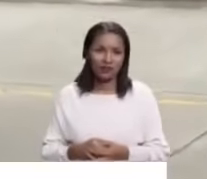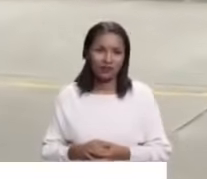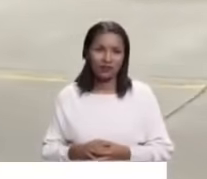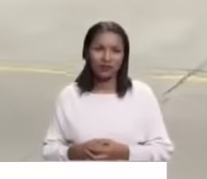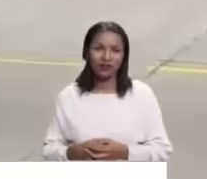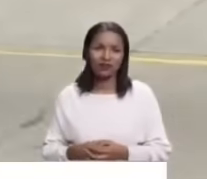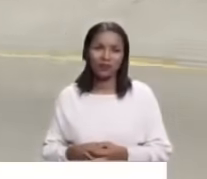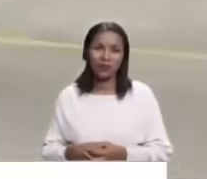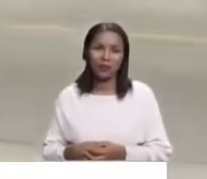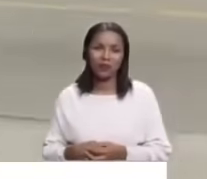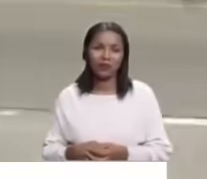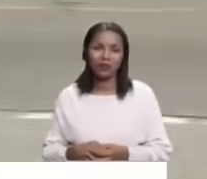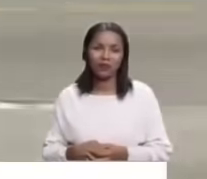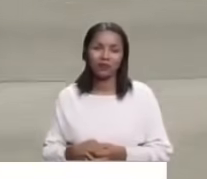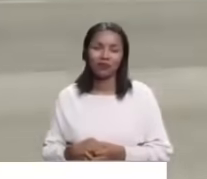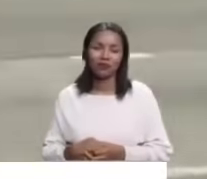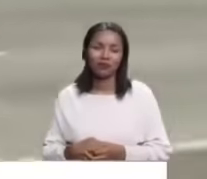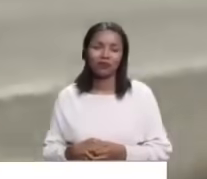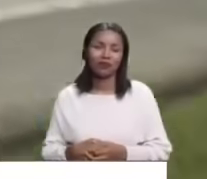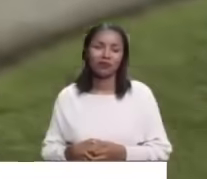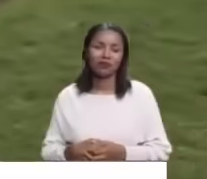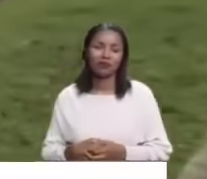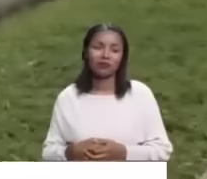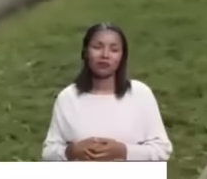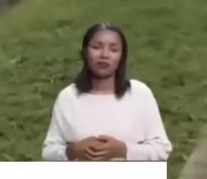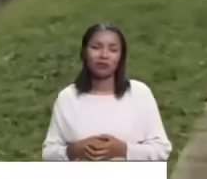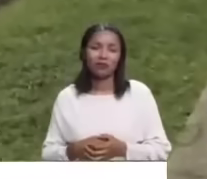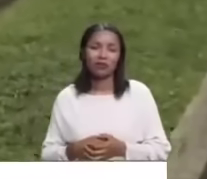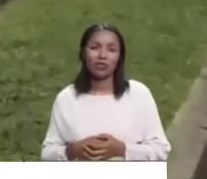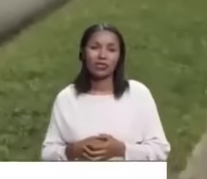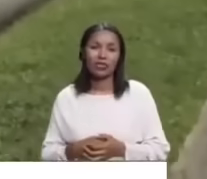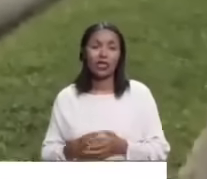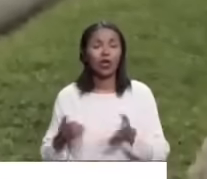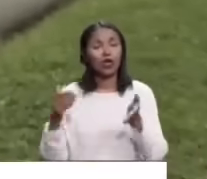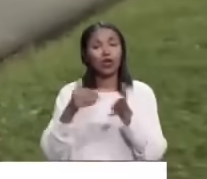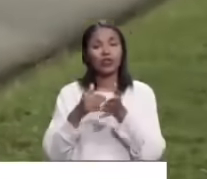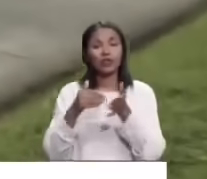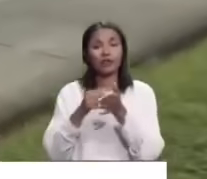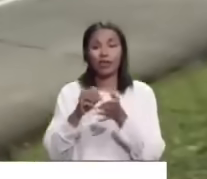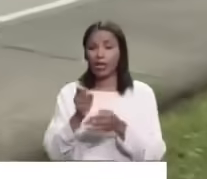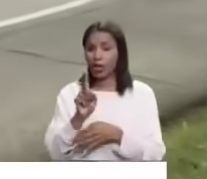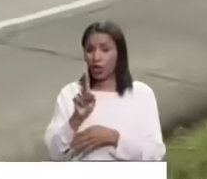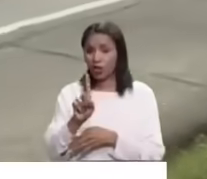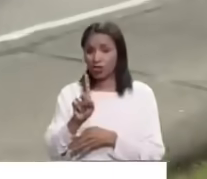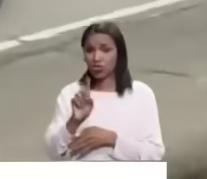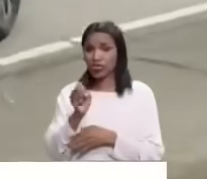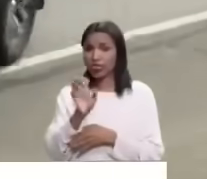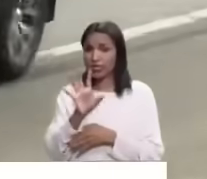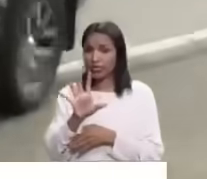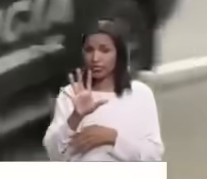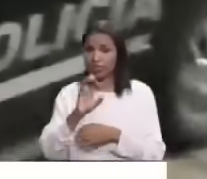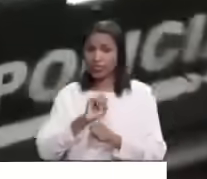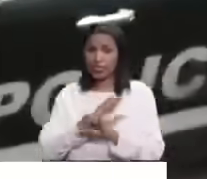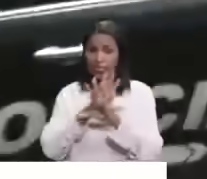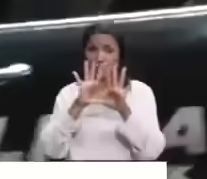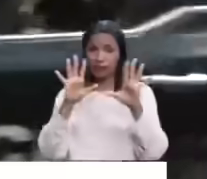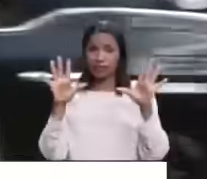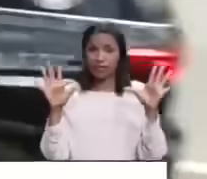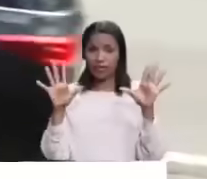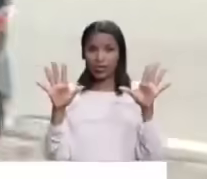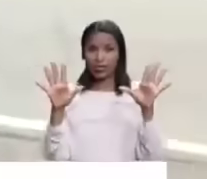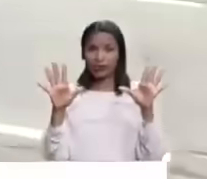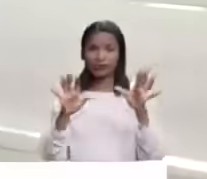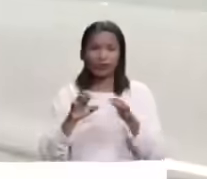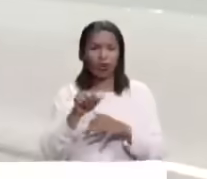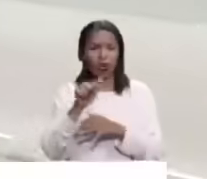que ha pasado aquí en esta zona. Reiteramos, aproximadamente a las 11 y 15 de la mañana,